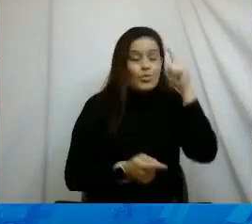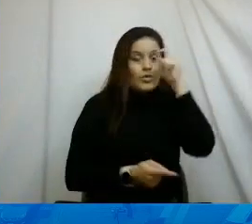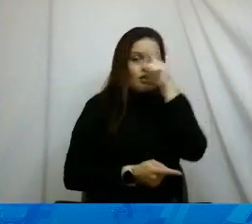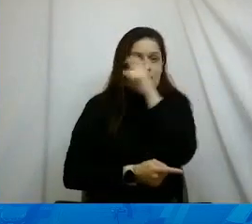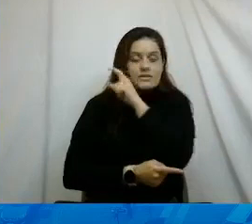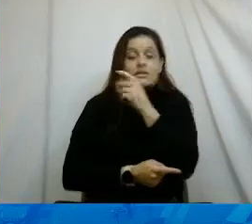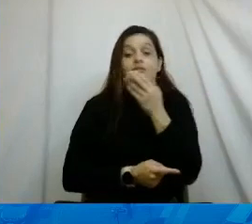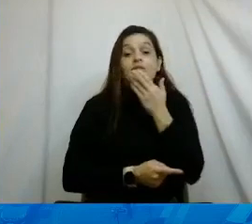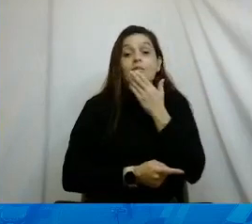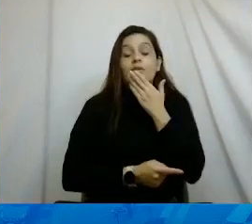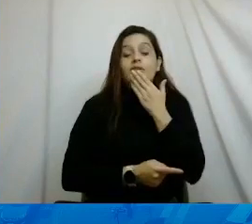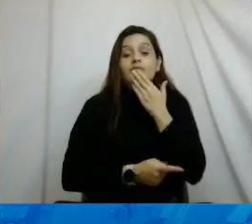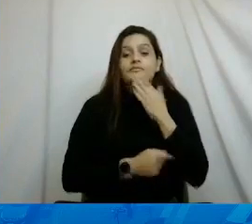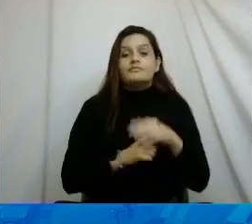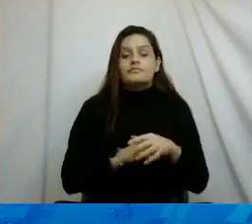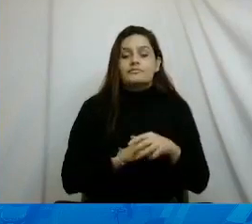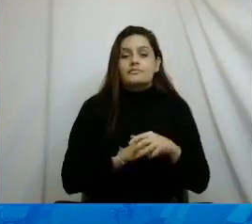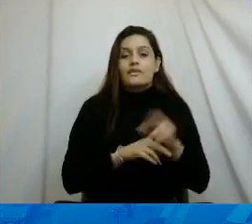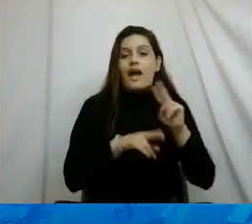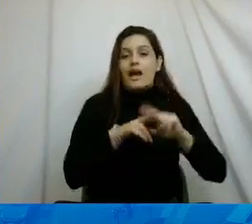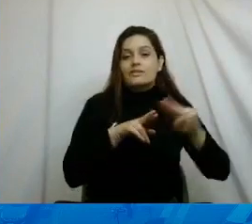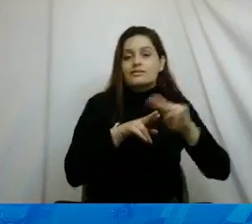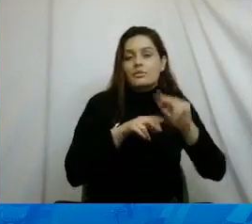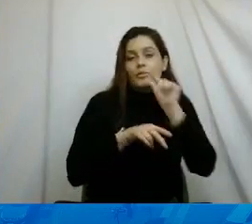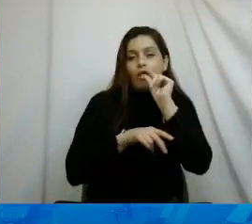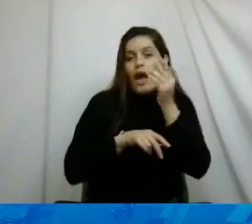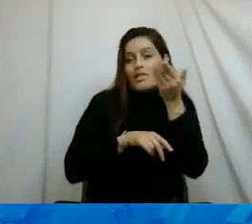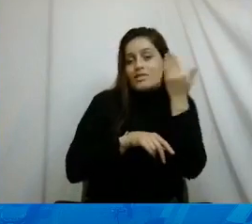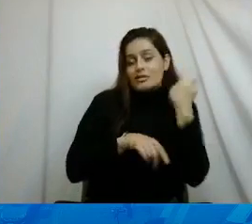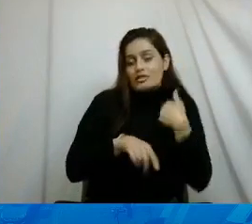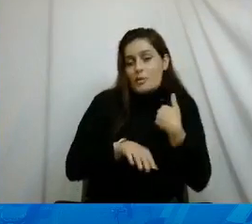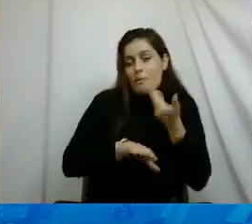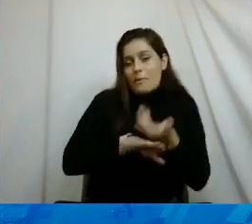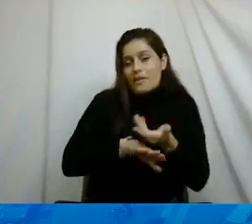también, alcaldesa, hace un tiempo atrás también solicité